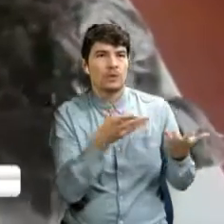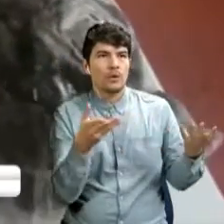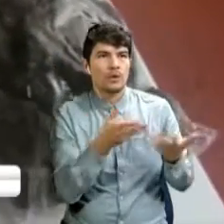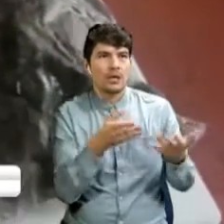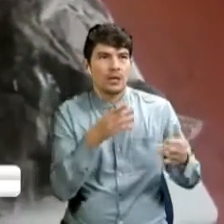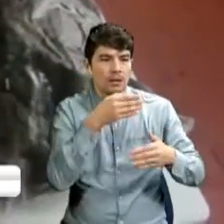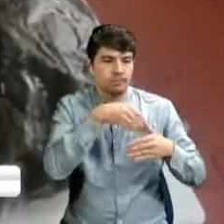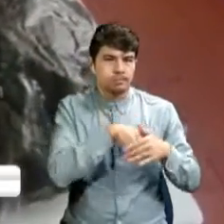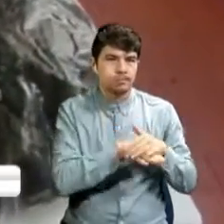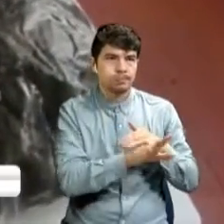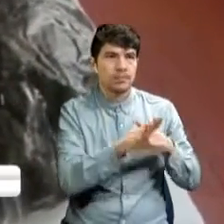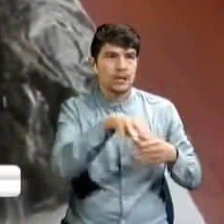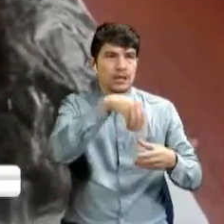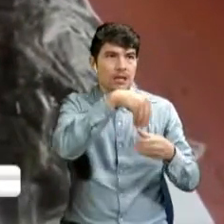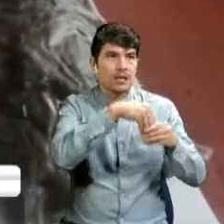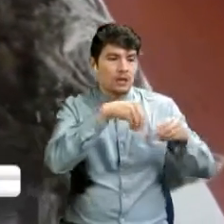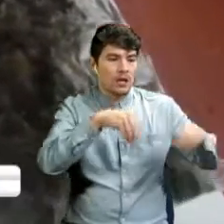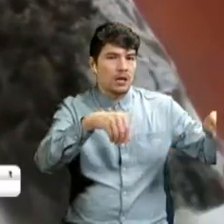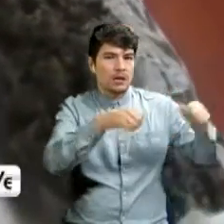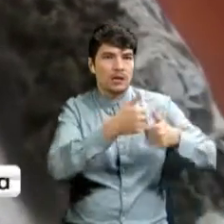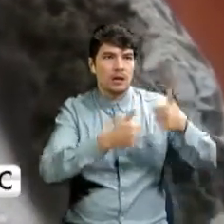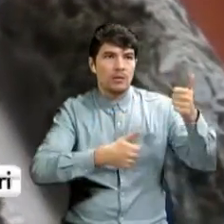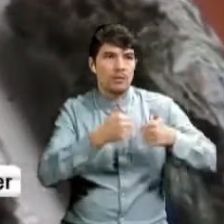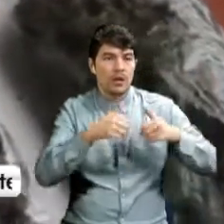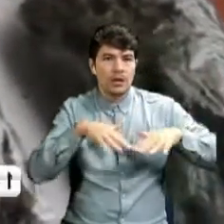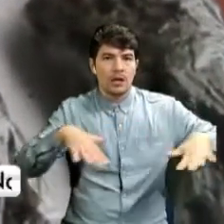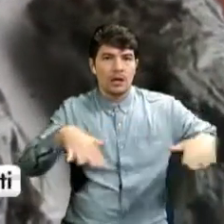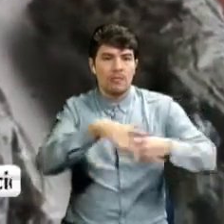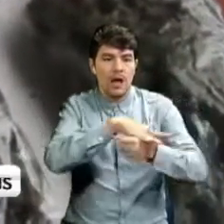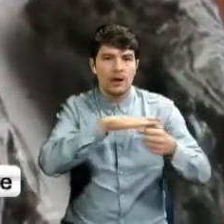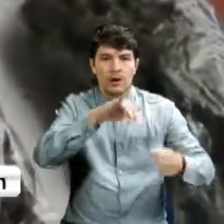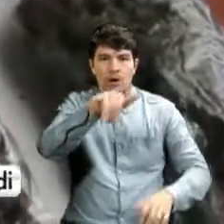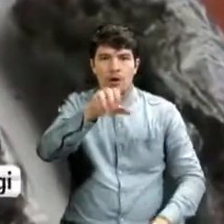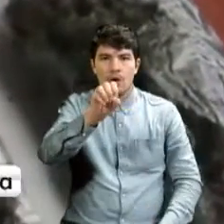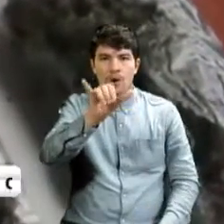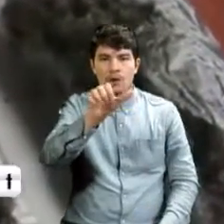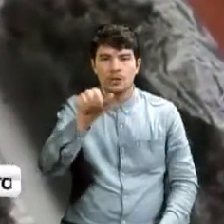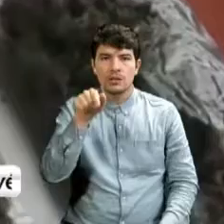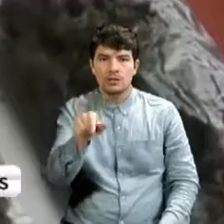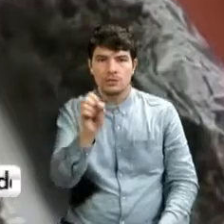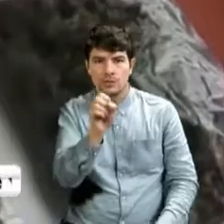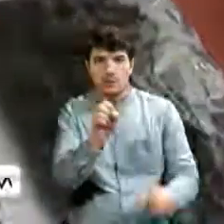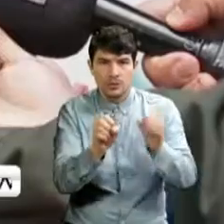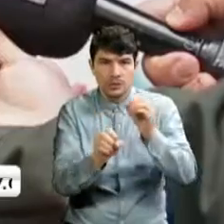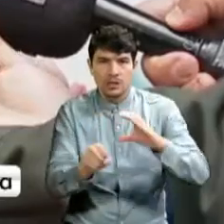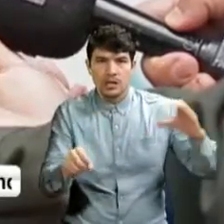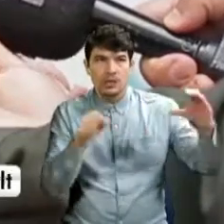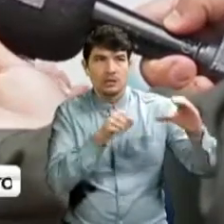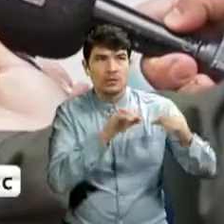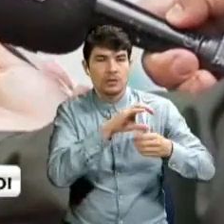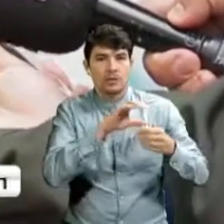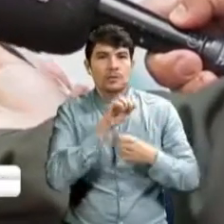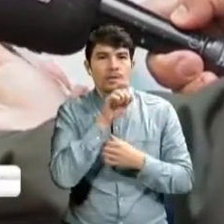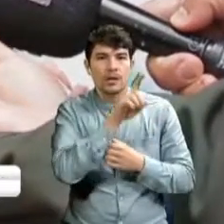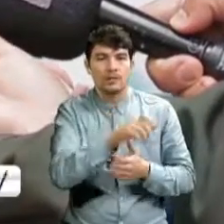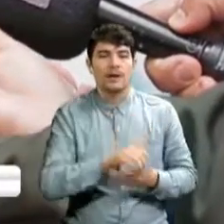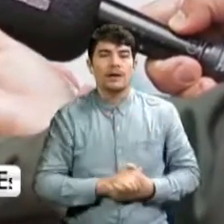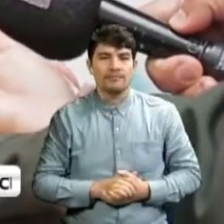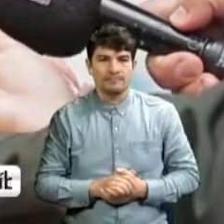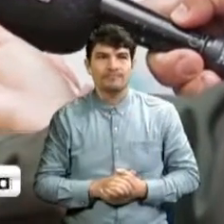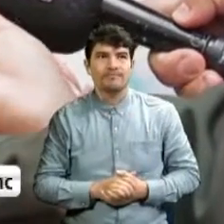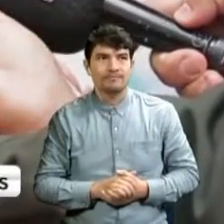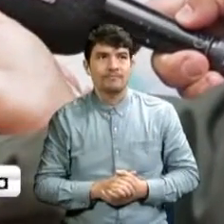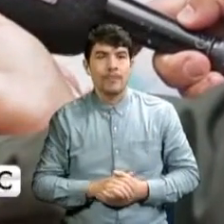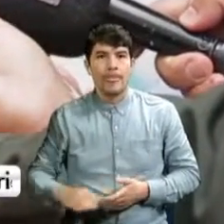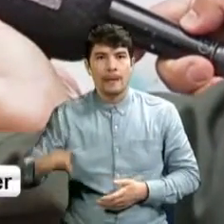hallaba camuflada entre la tierra sobre la escarpa en el barrio La Joya, al occidente de Bucaramanga. Personal adscrito al modelo de vigilancia comunitaria